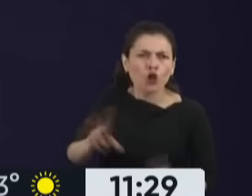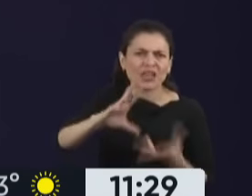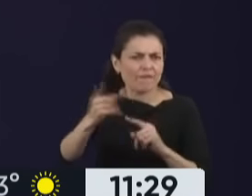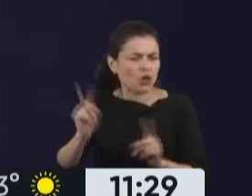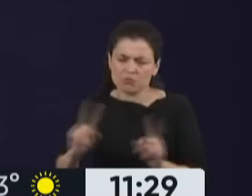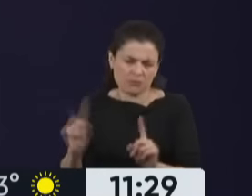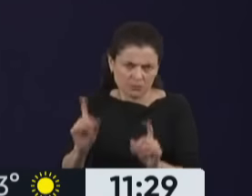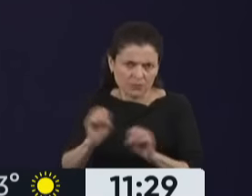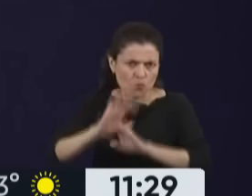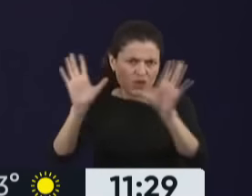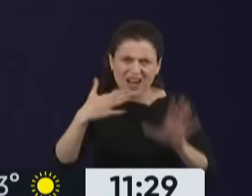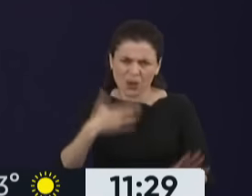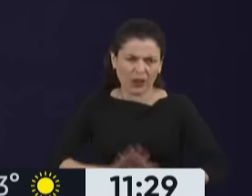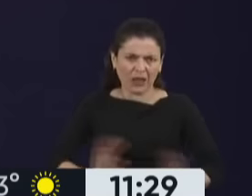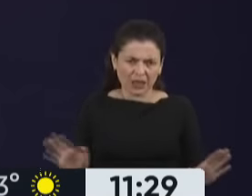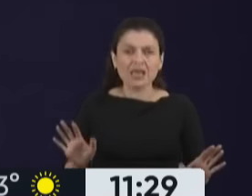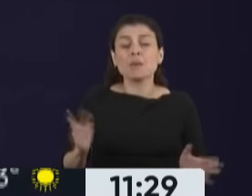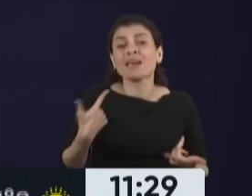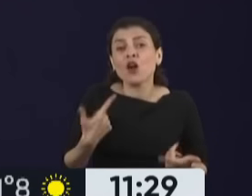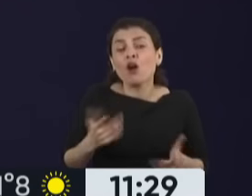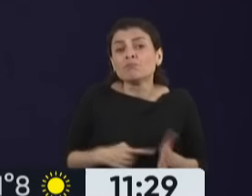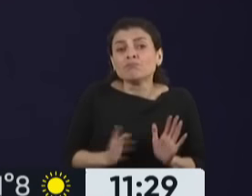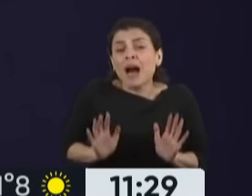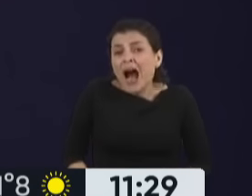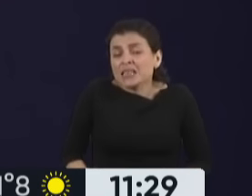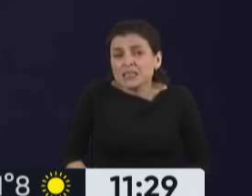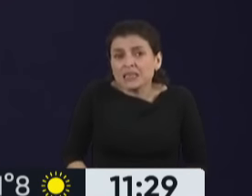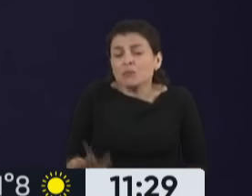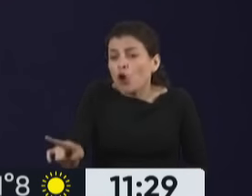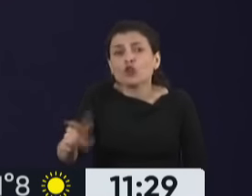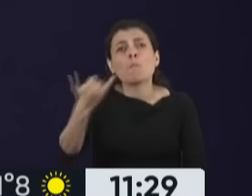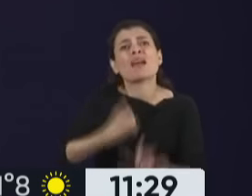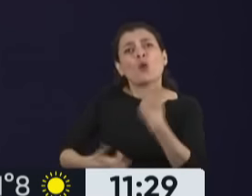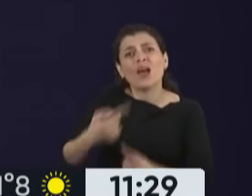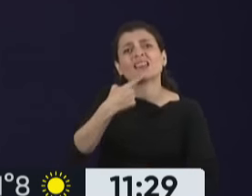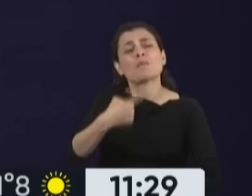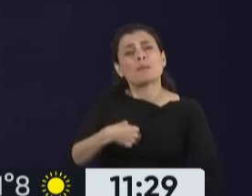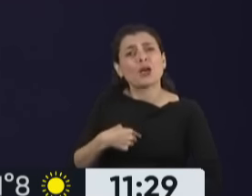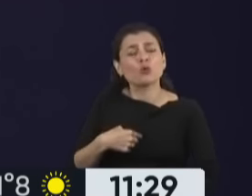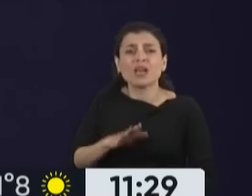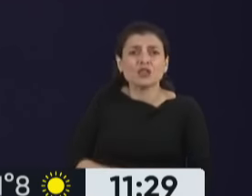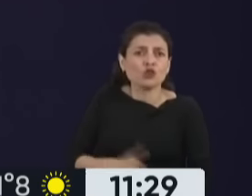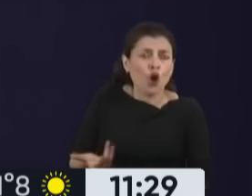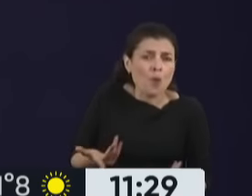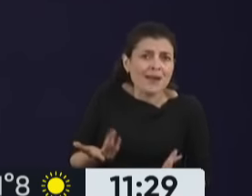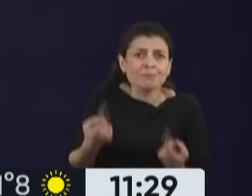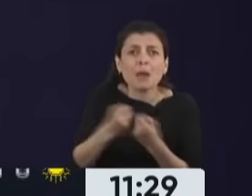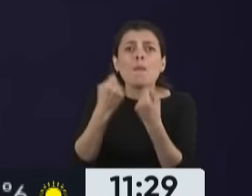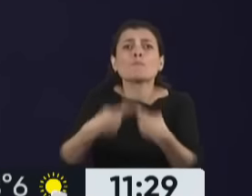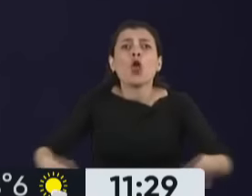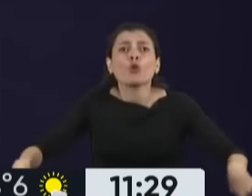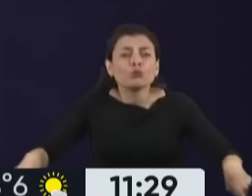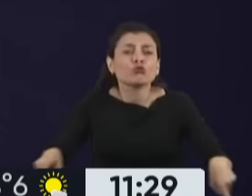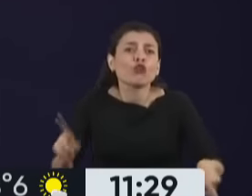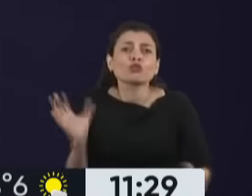tu descripción, pero no es ni más ni menos que una descripción de una serie de productos que